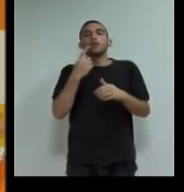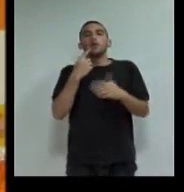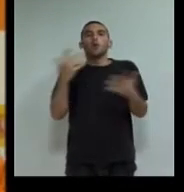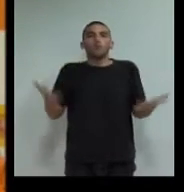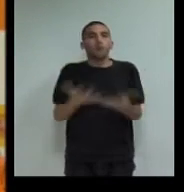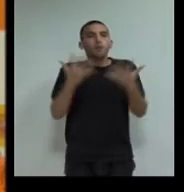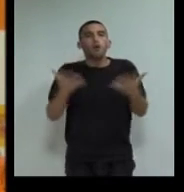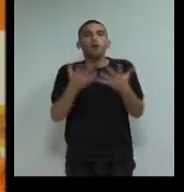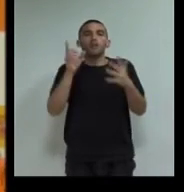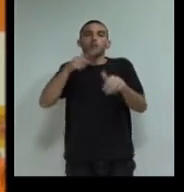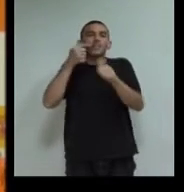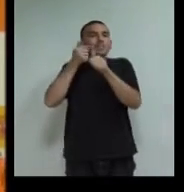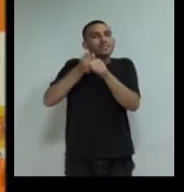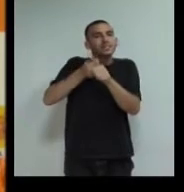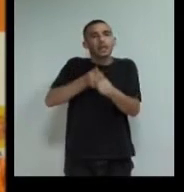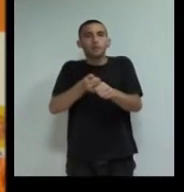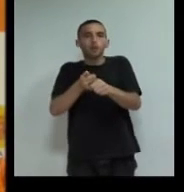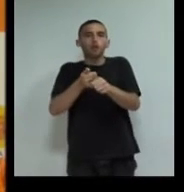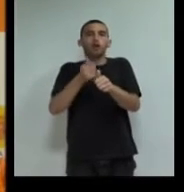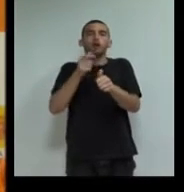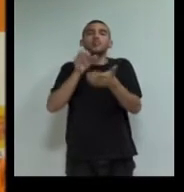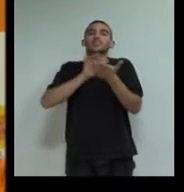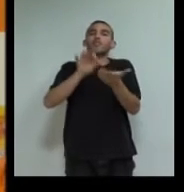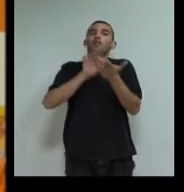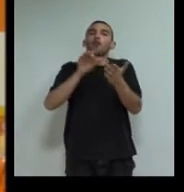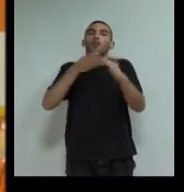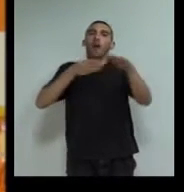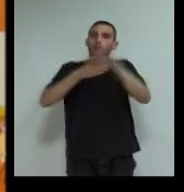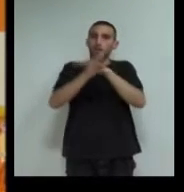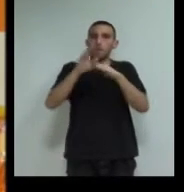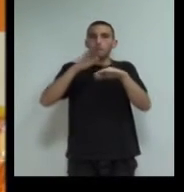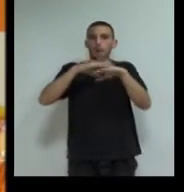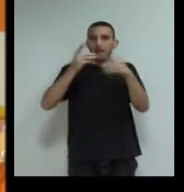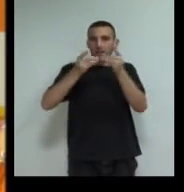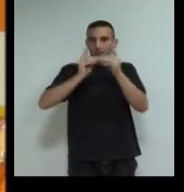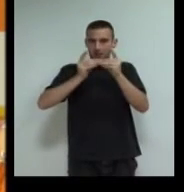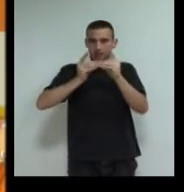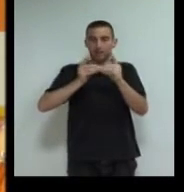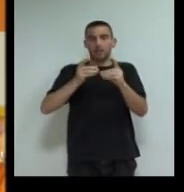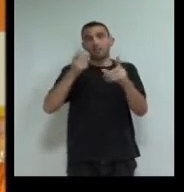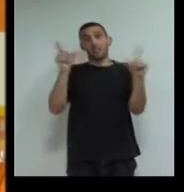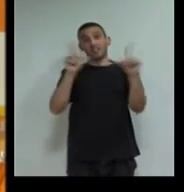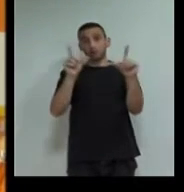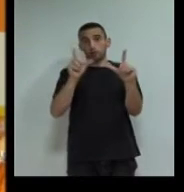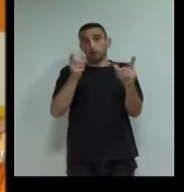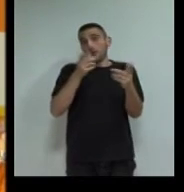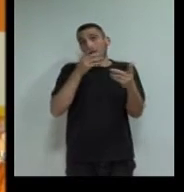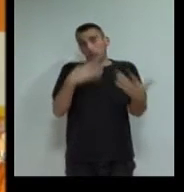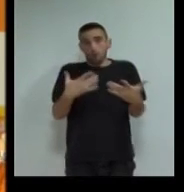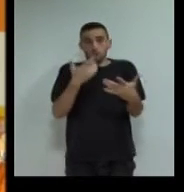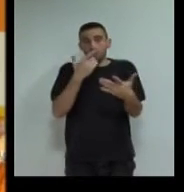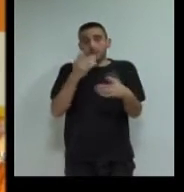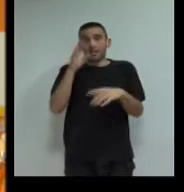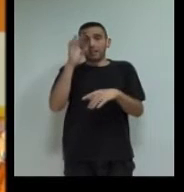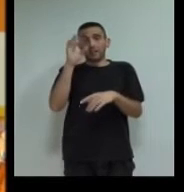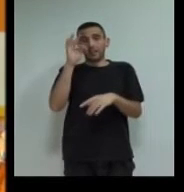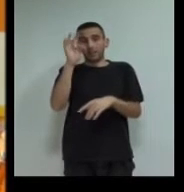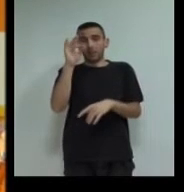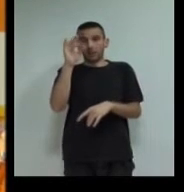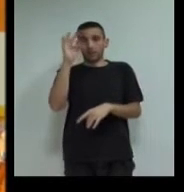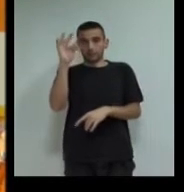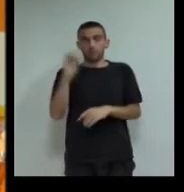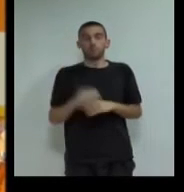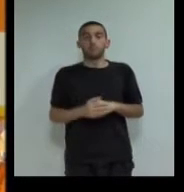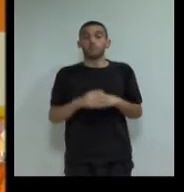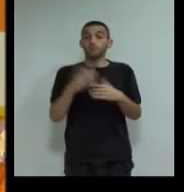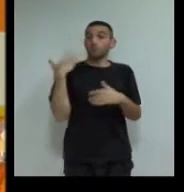seguimiento de los servicios de accesibilidad en la TDT. Vamos, en la televisión en su momento, en la TDT. Desde el